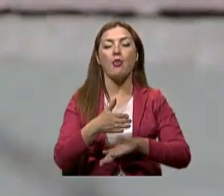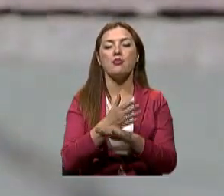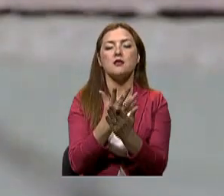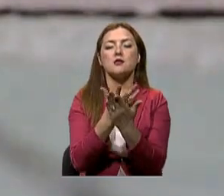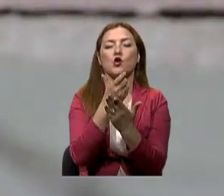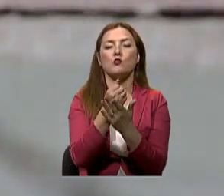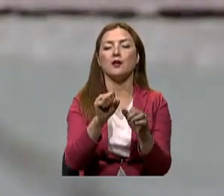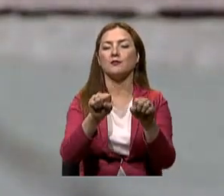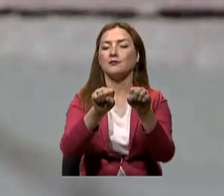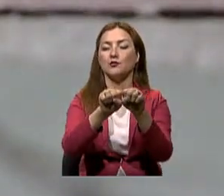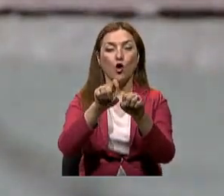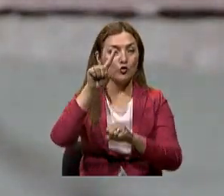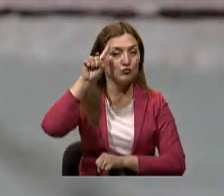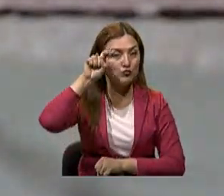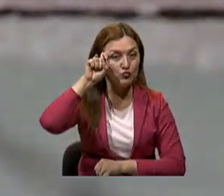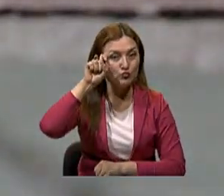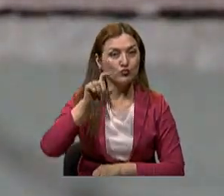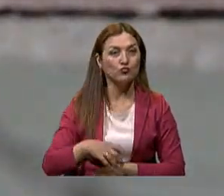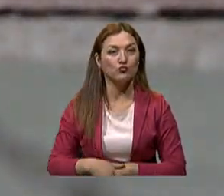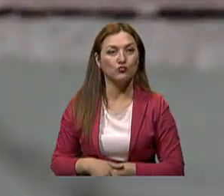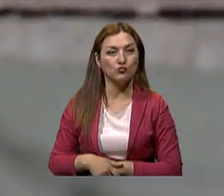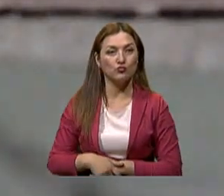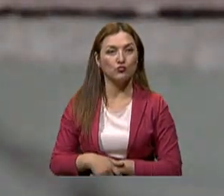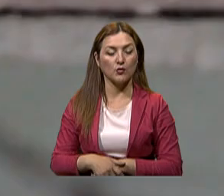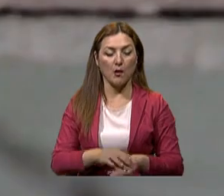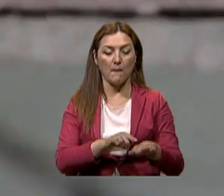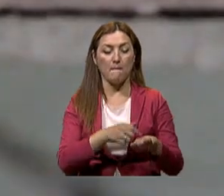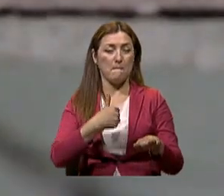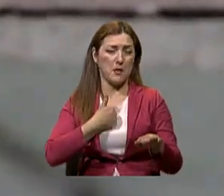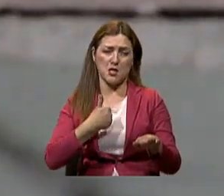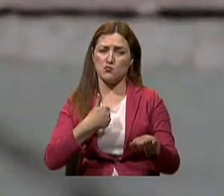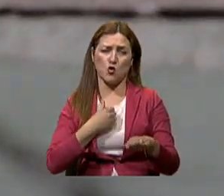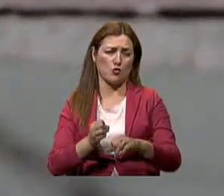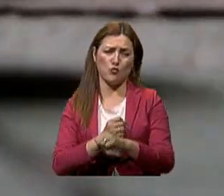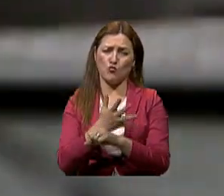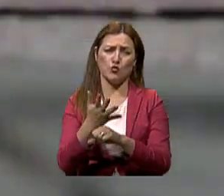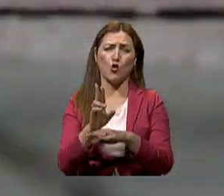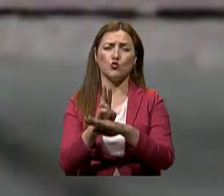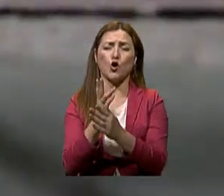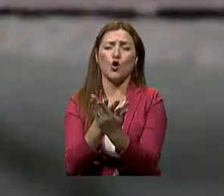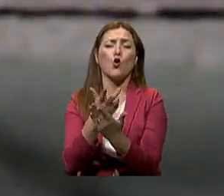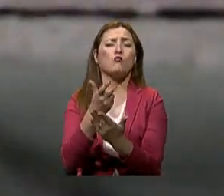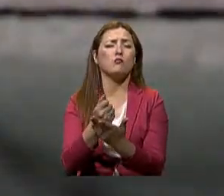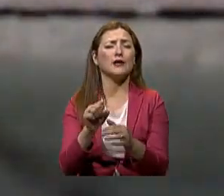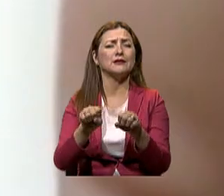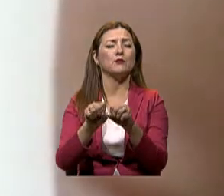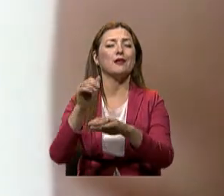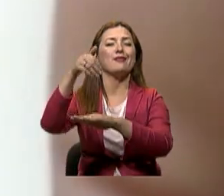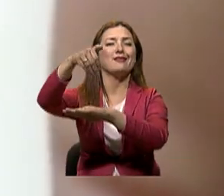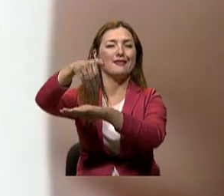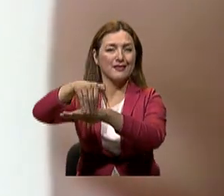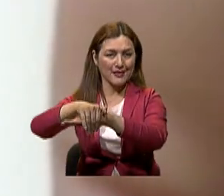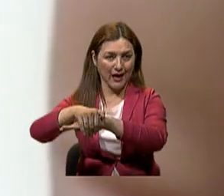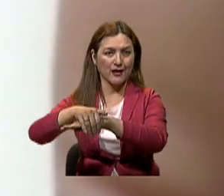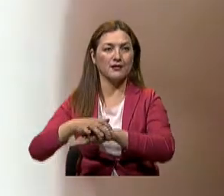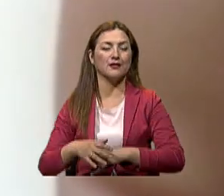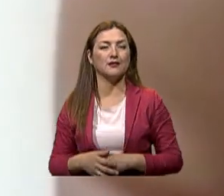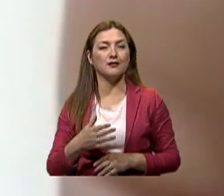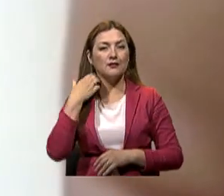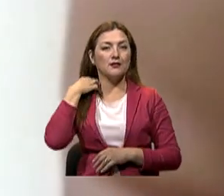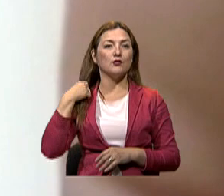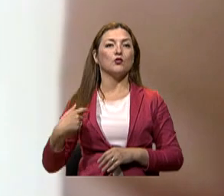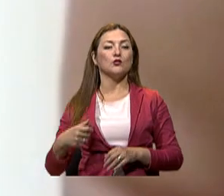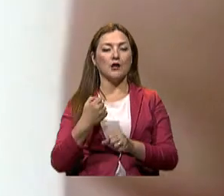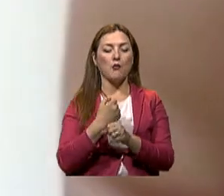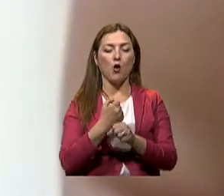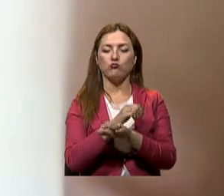recuerda que hasta uno mismo que no tenga pie diabético, lo recomendable para comprar un zapato es en la tarde, cuando usted ha terminado su